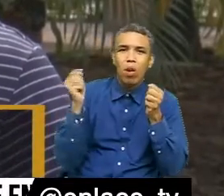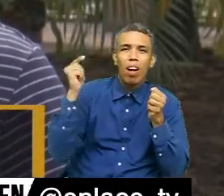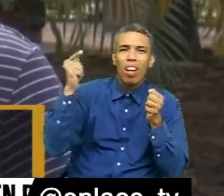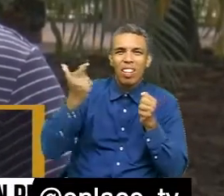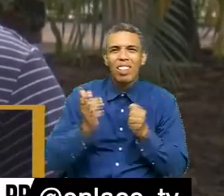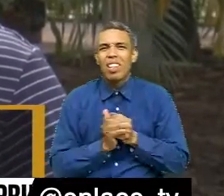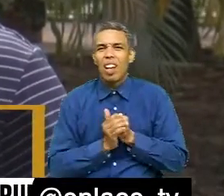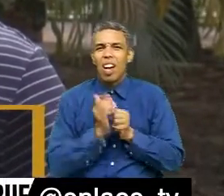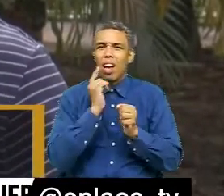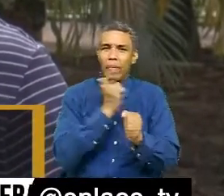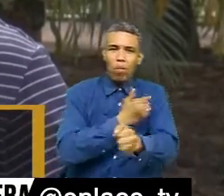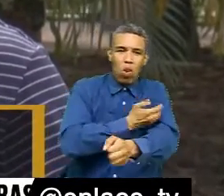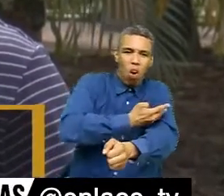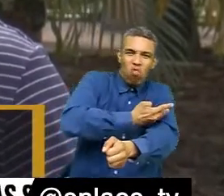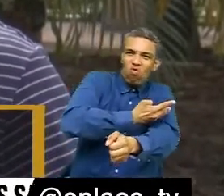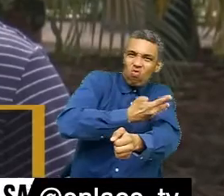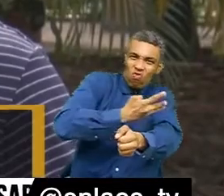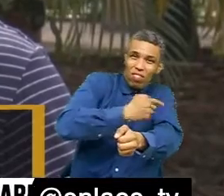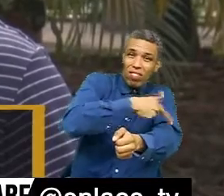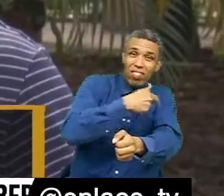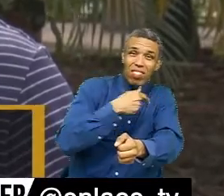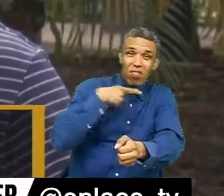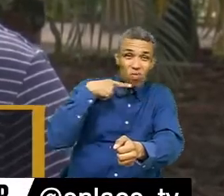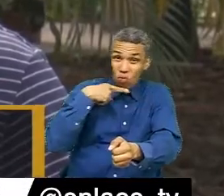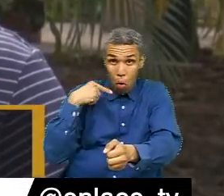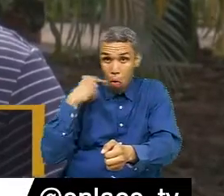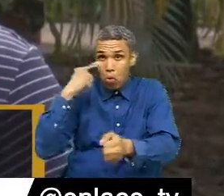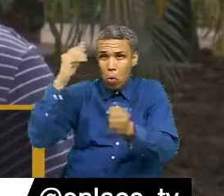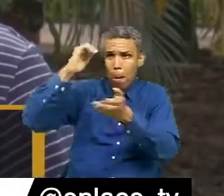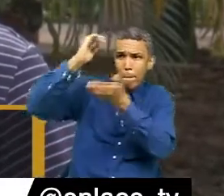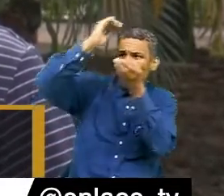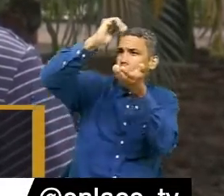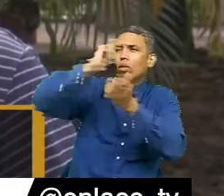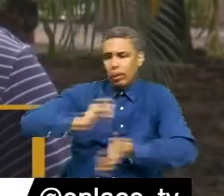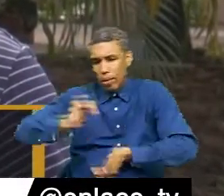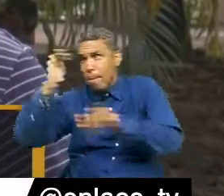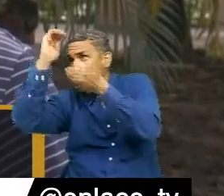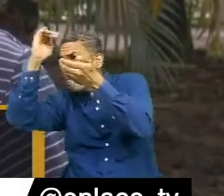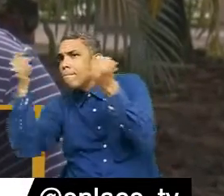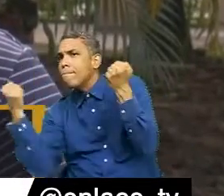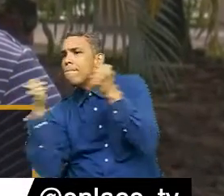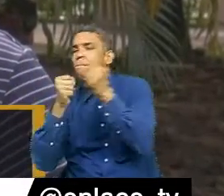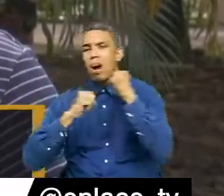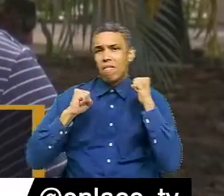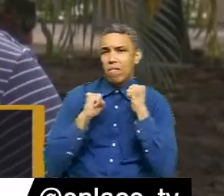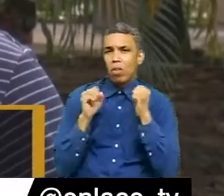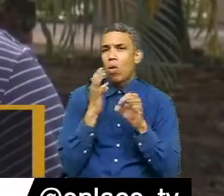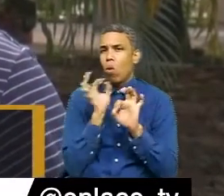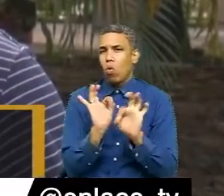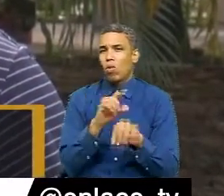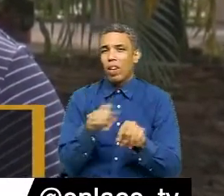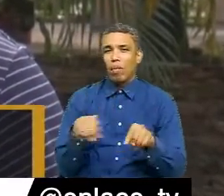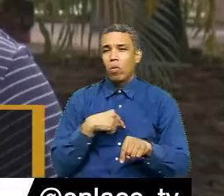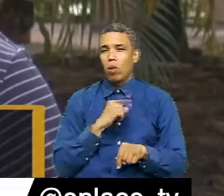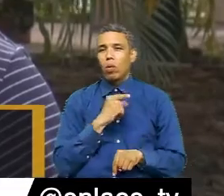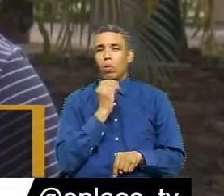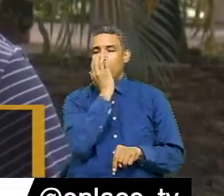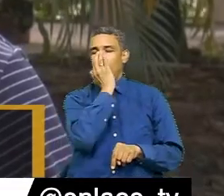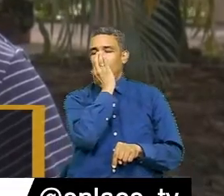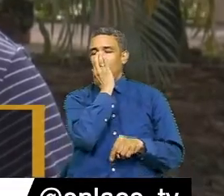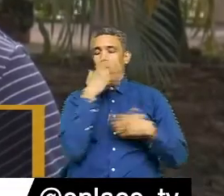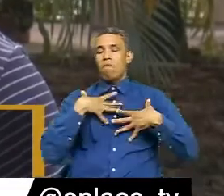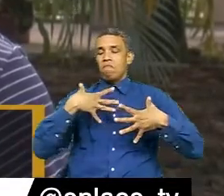muy importante. Llegan unos equipos mecánicos para aquellas personas que entran en trauma y necesitan la respiración artificial, porque la